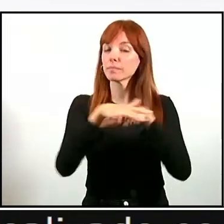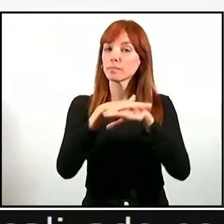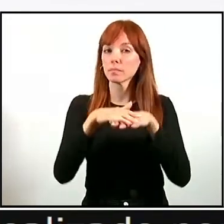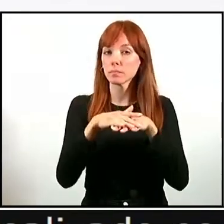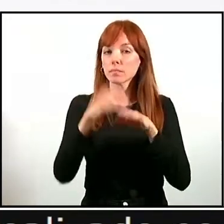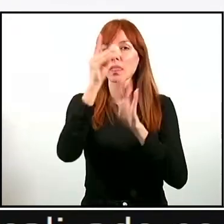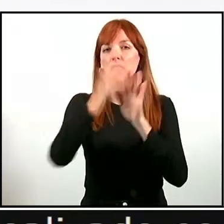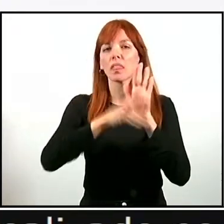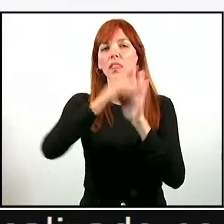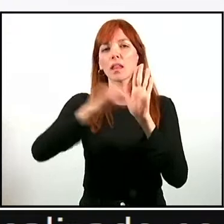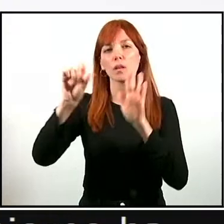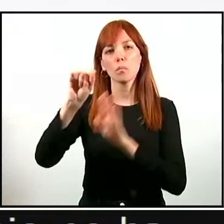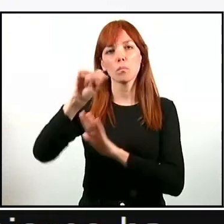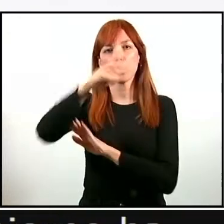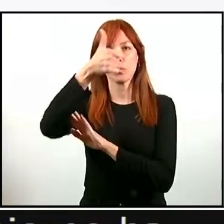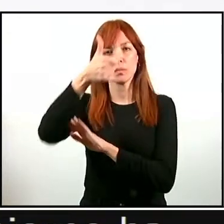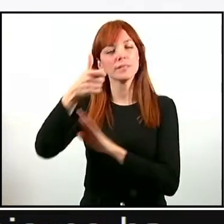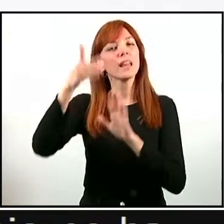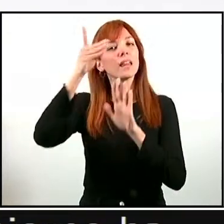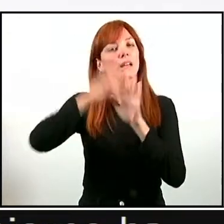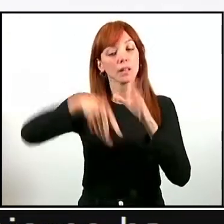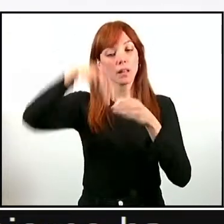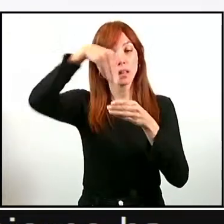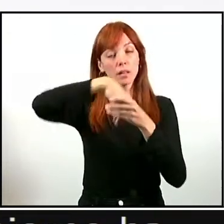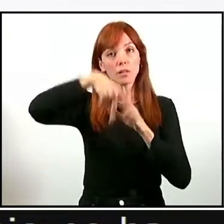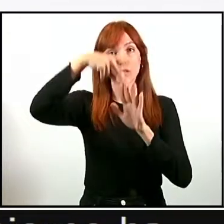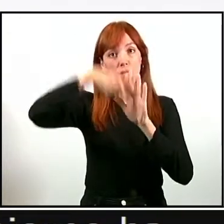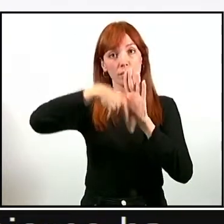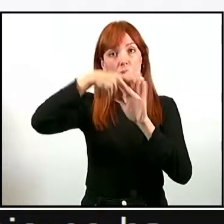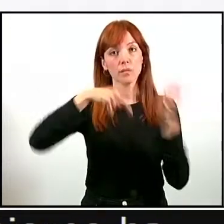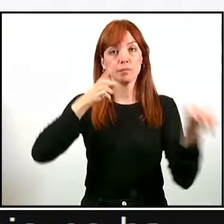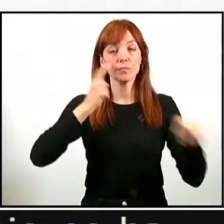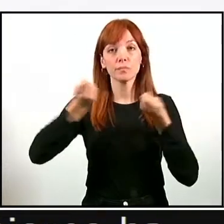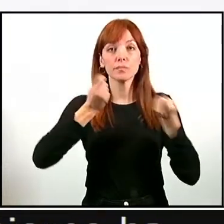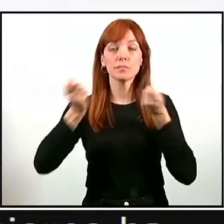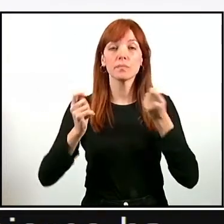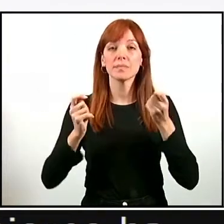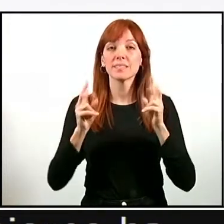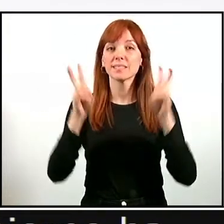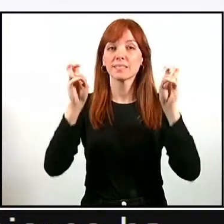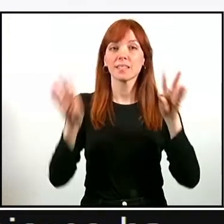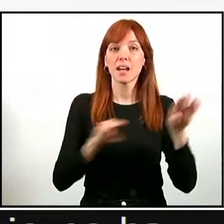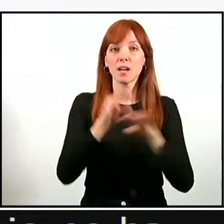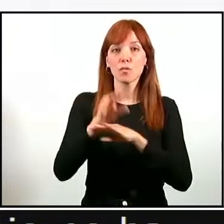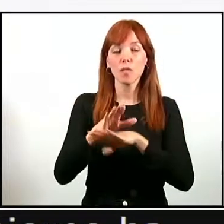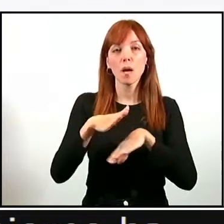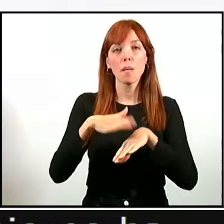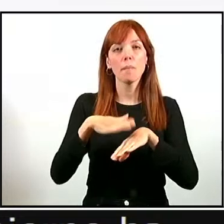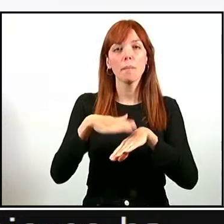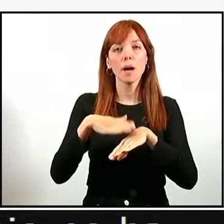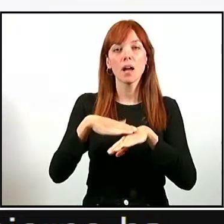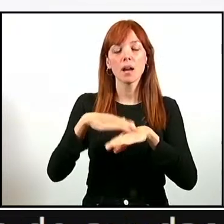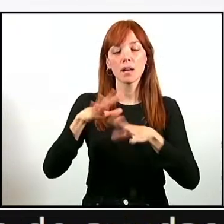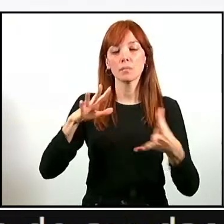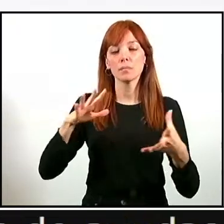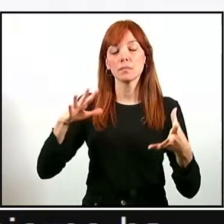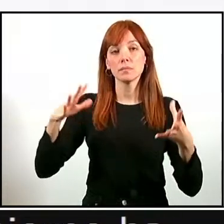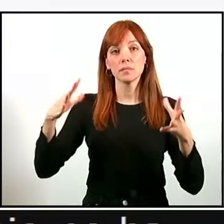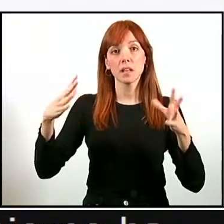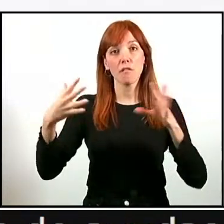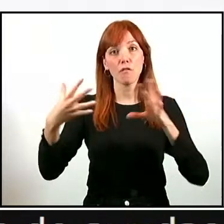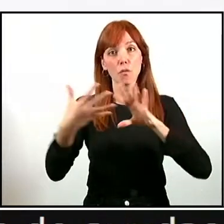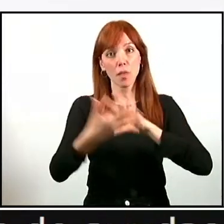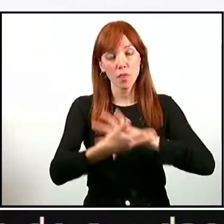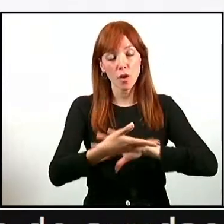decreto por el que se establecen las bases reguladoras de ayudas a inversiones destinadas a la transformación